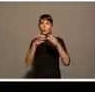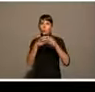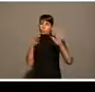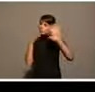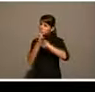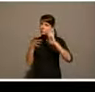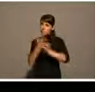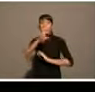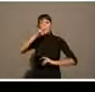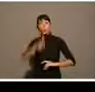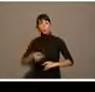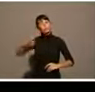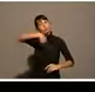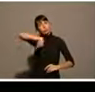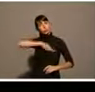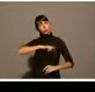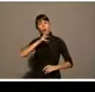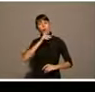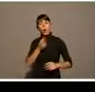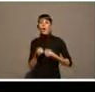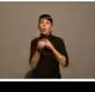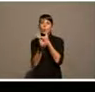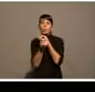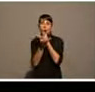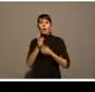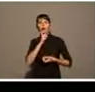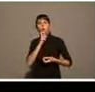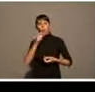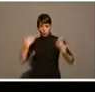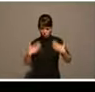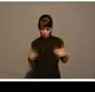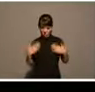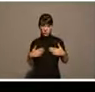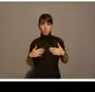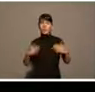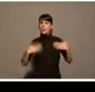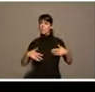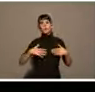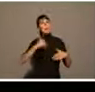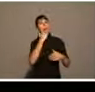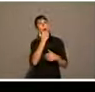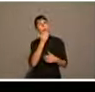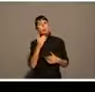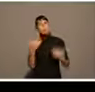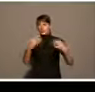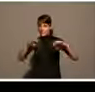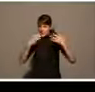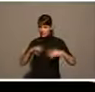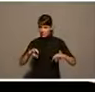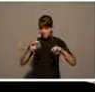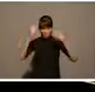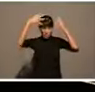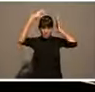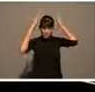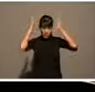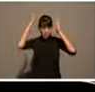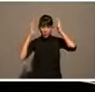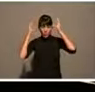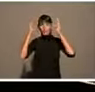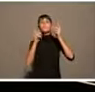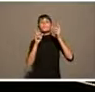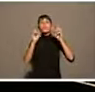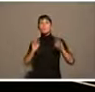Por ello, nosotras vamos a contarles cómo venimos al concurso. Llevamos un disfraz sencillo, con una peluca de plumas blancas del color